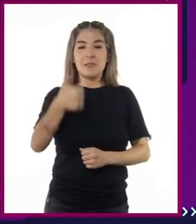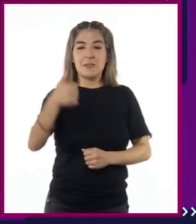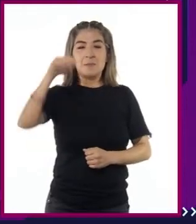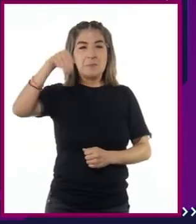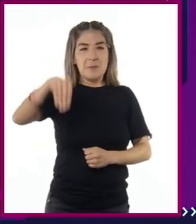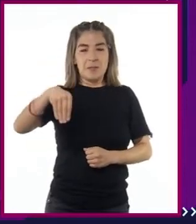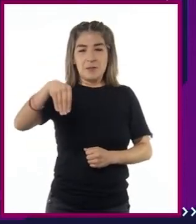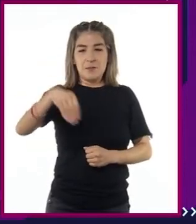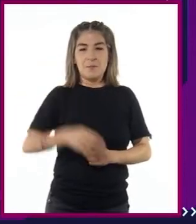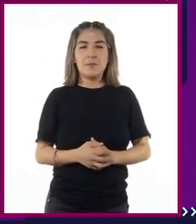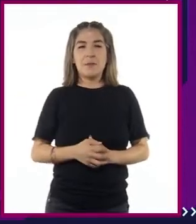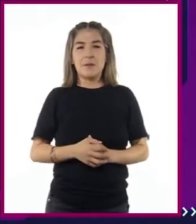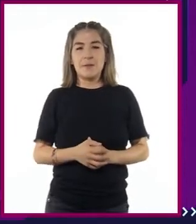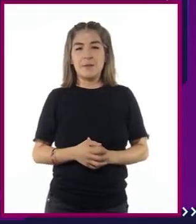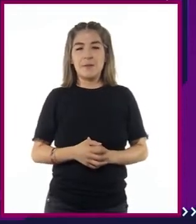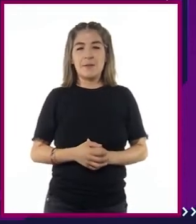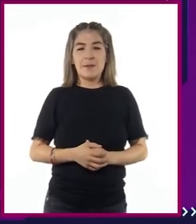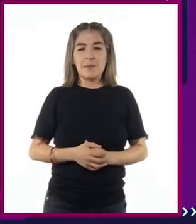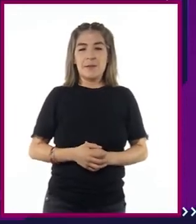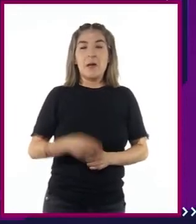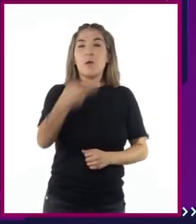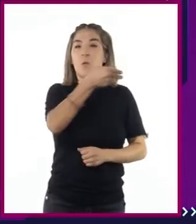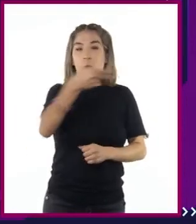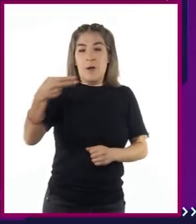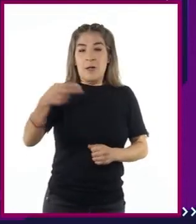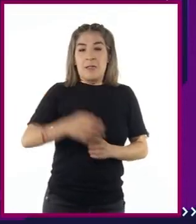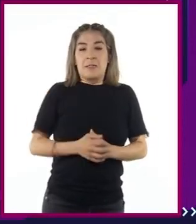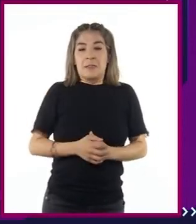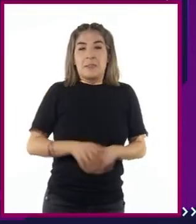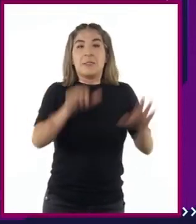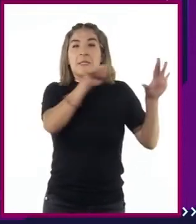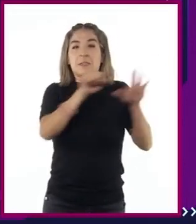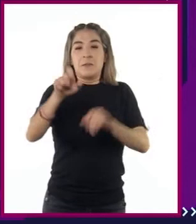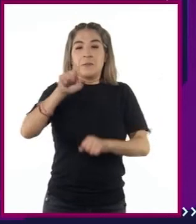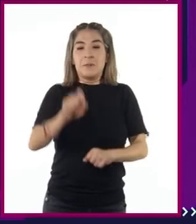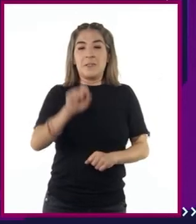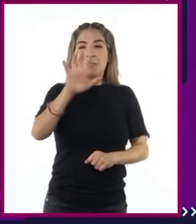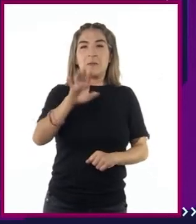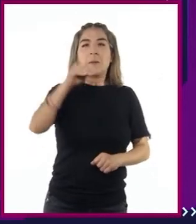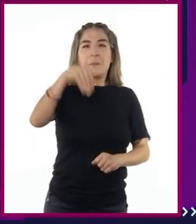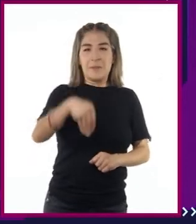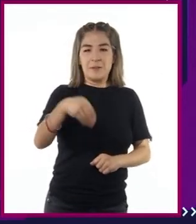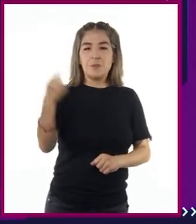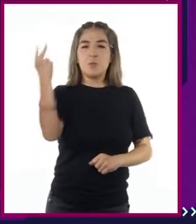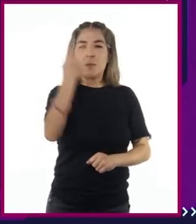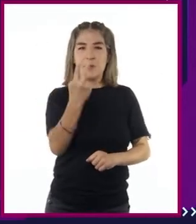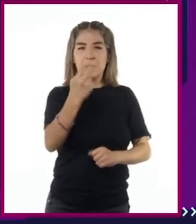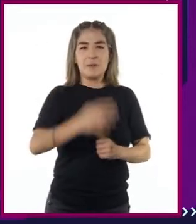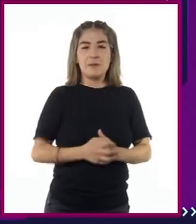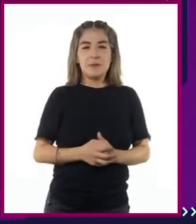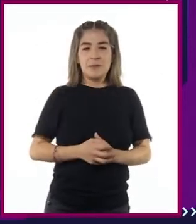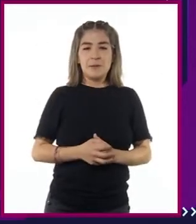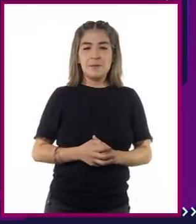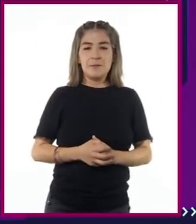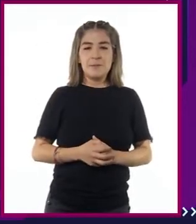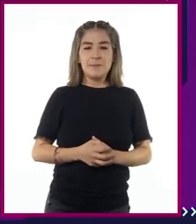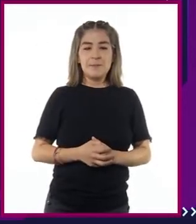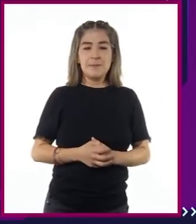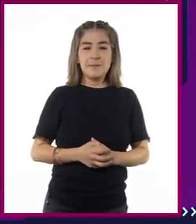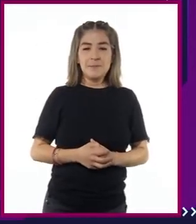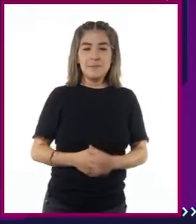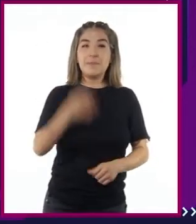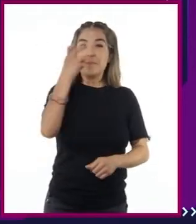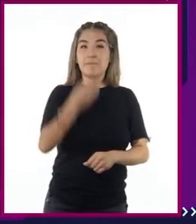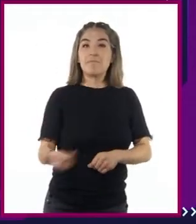576 metros cuadrados es igual a 625 metros cuadrados.